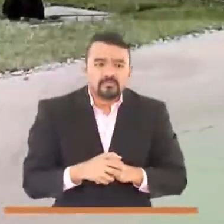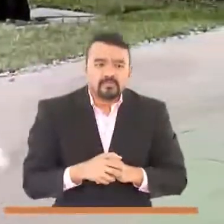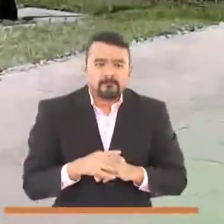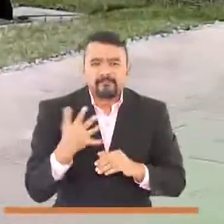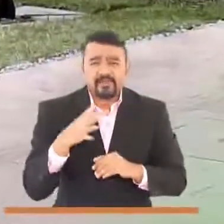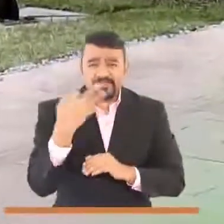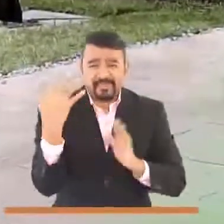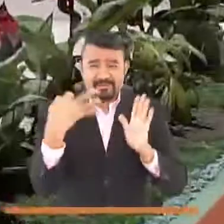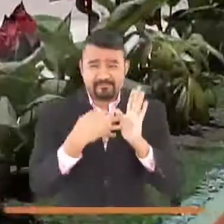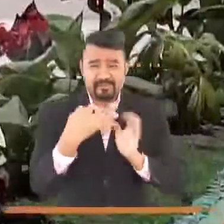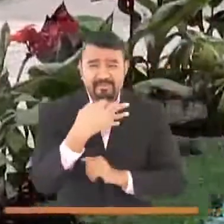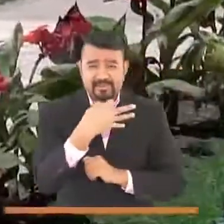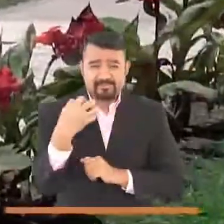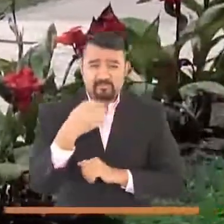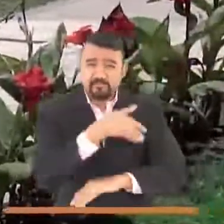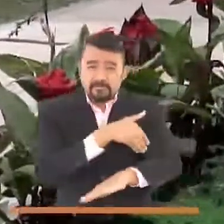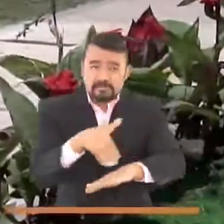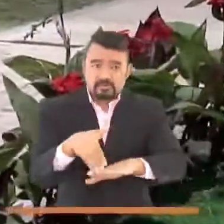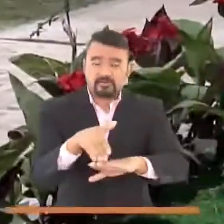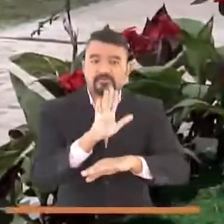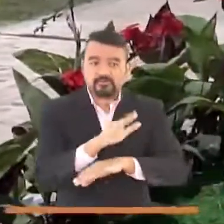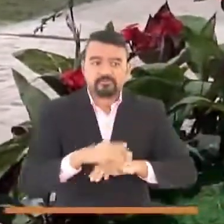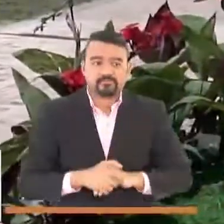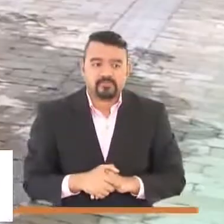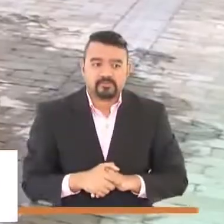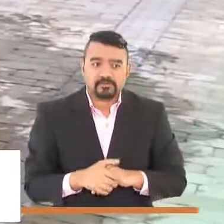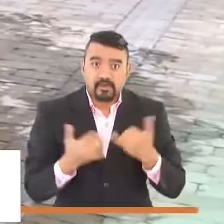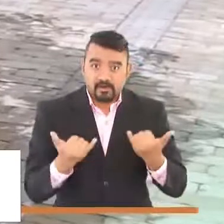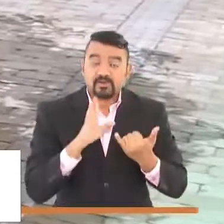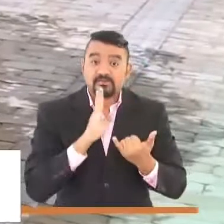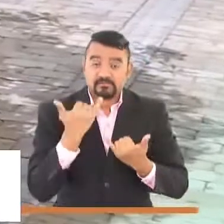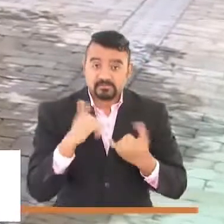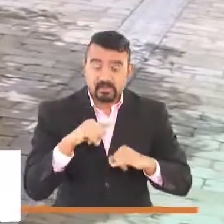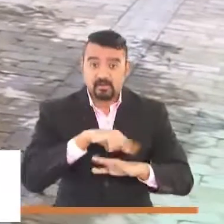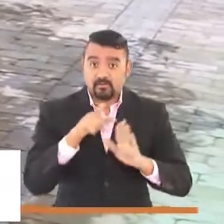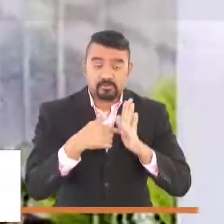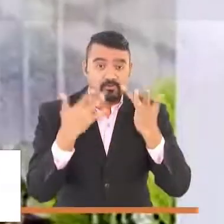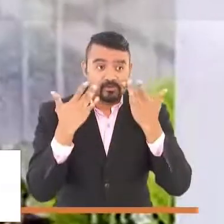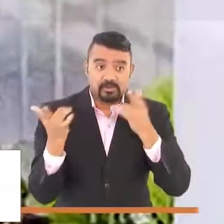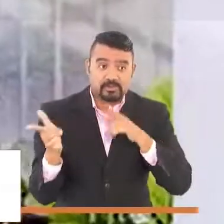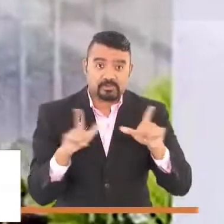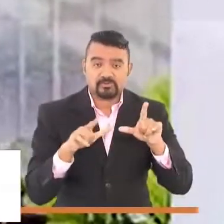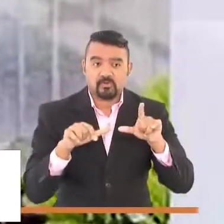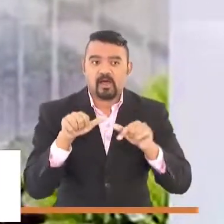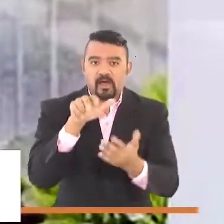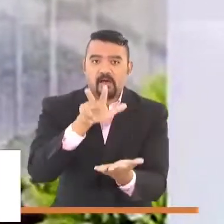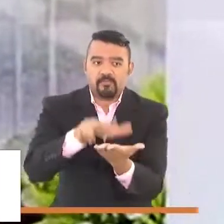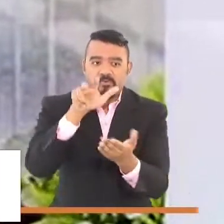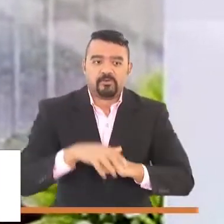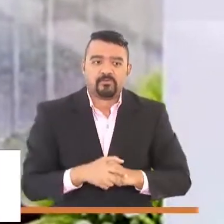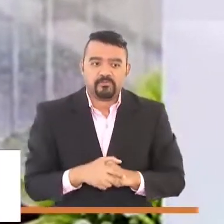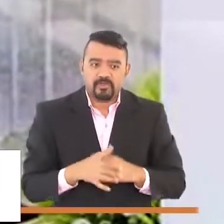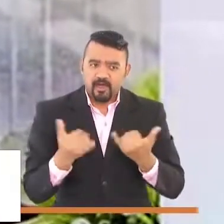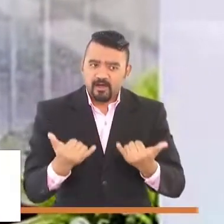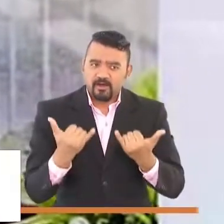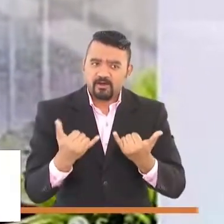3.300 millones de pesos. El área metropolitana ya no lo aprobó. Tengo que decir que los diseños ya están